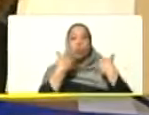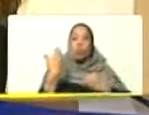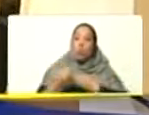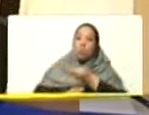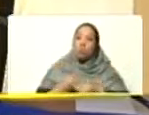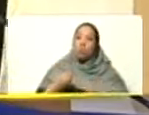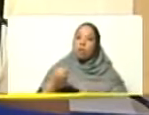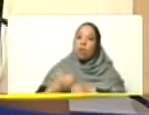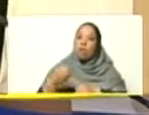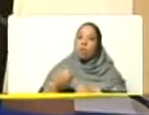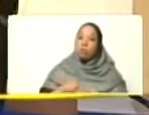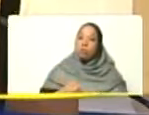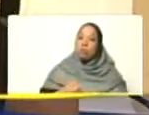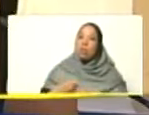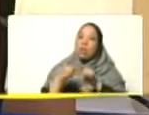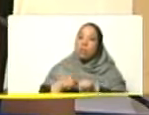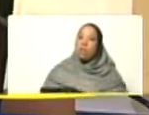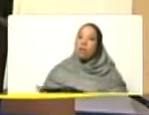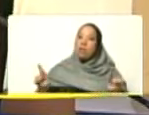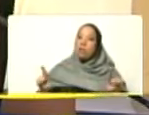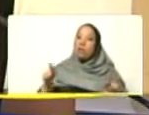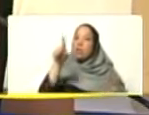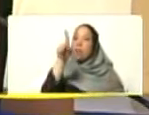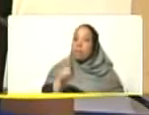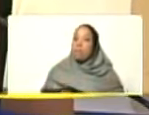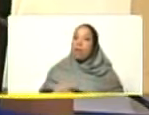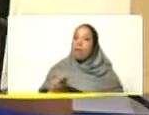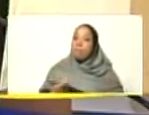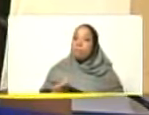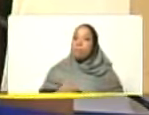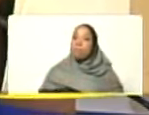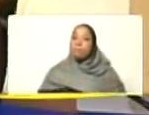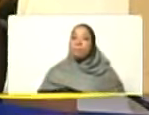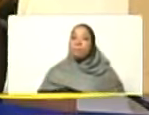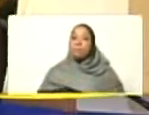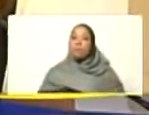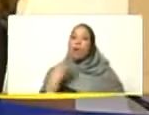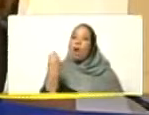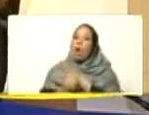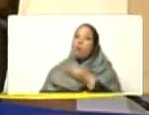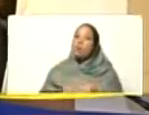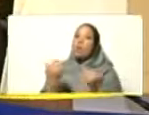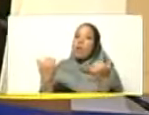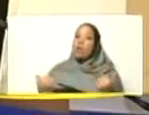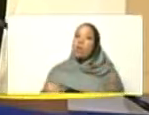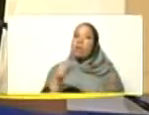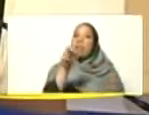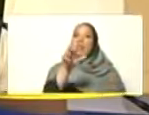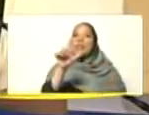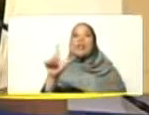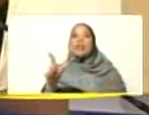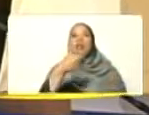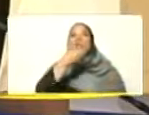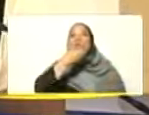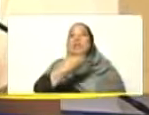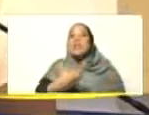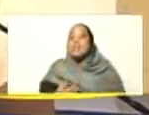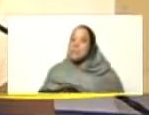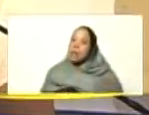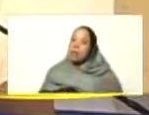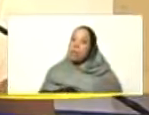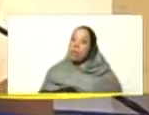en la ejecución de los trabajos. Y adicionalmente, ¿qué vamos a hacer de aquí al 31 de diciembre? ¿Qué vamos a hacer para